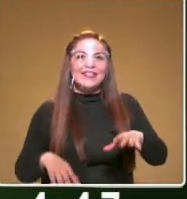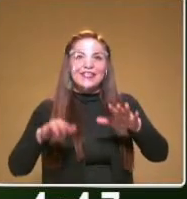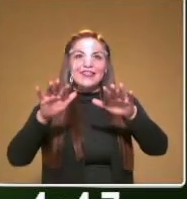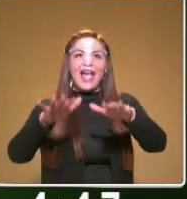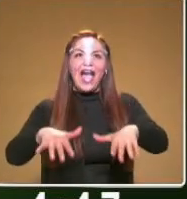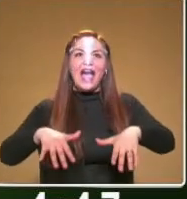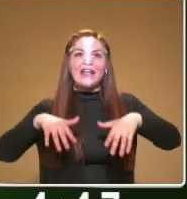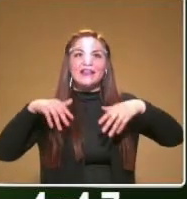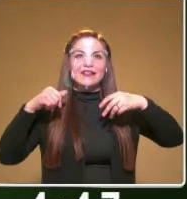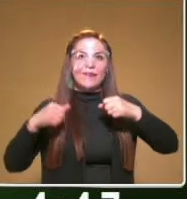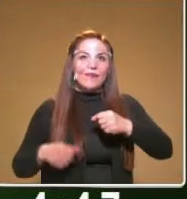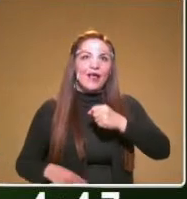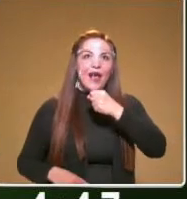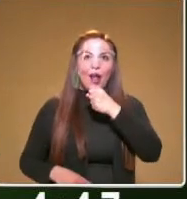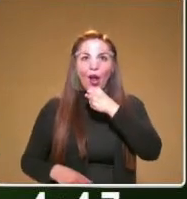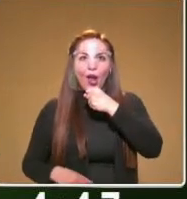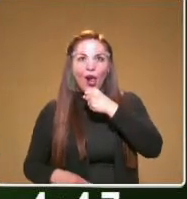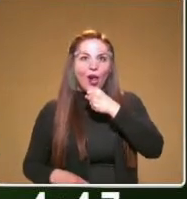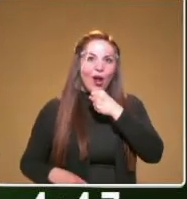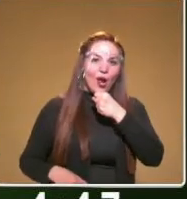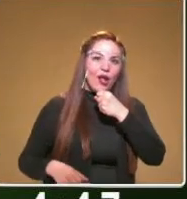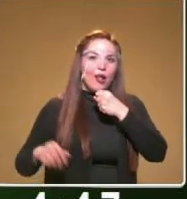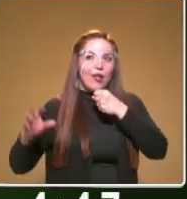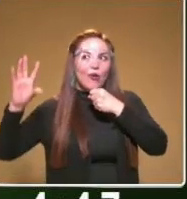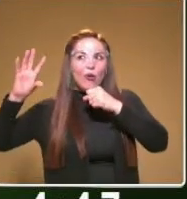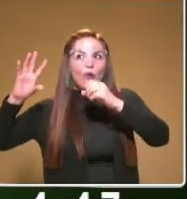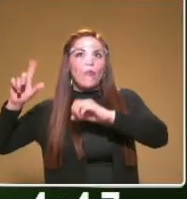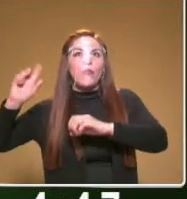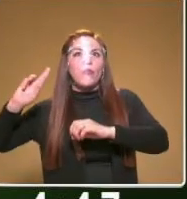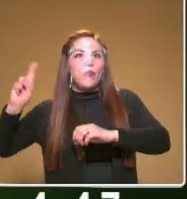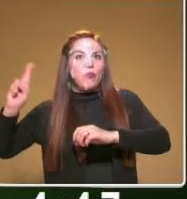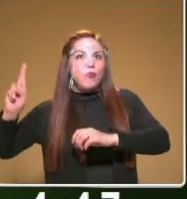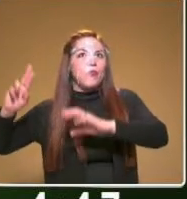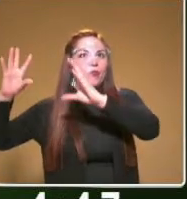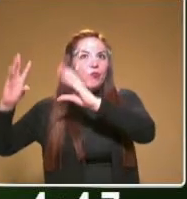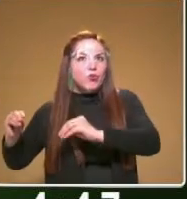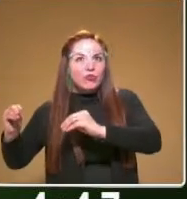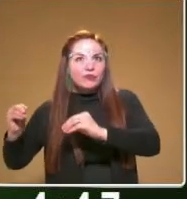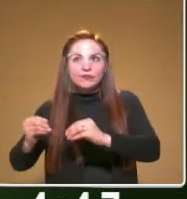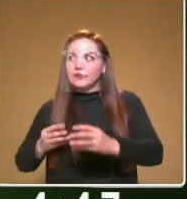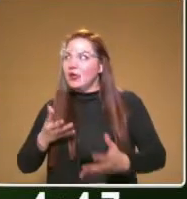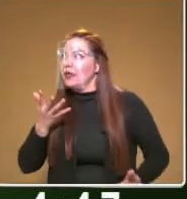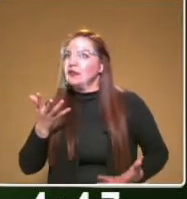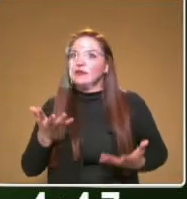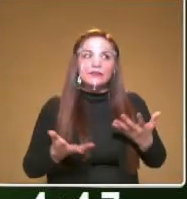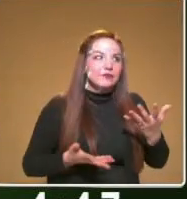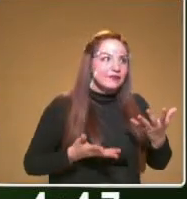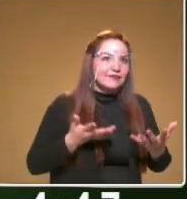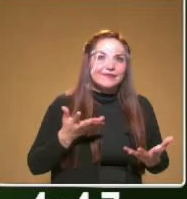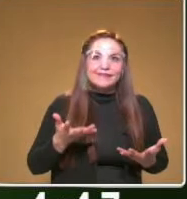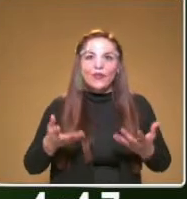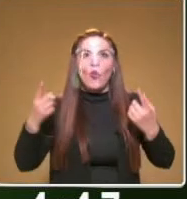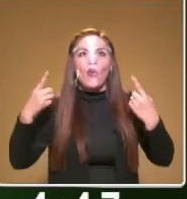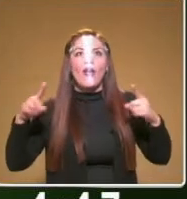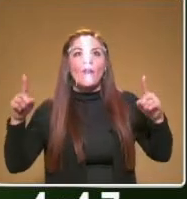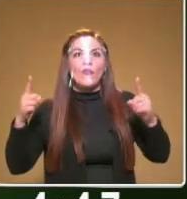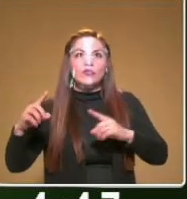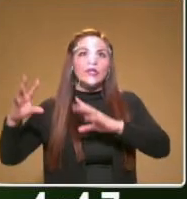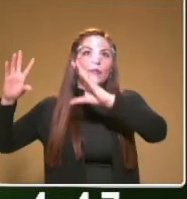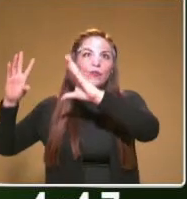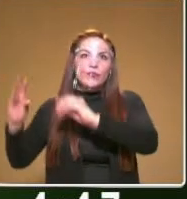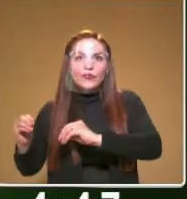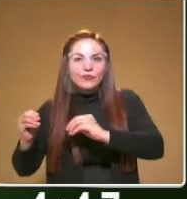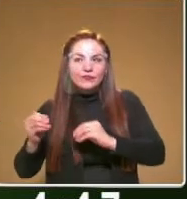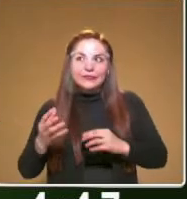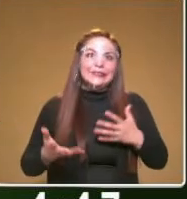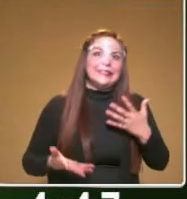asamblea, en los sonores. Que los niños estaban bailando y luego se te va la música. Eso sí es una tragedia, ¿verdad, claro, maestra? Sí. Y bueno, pues yo creo que a todos nos ha